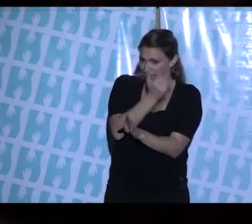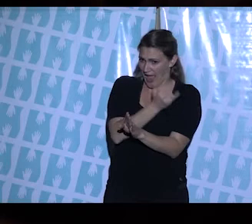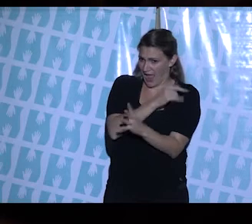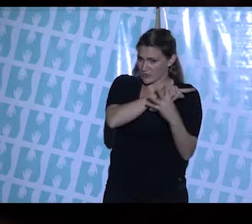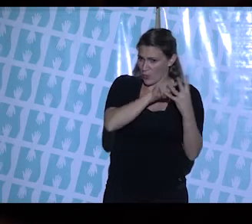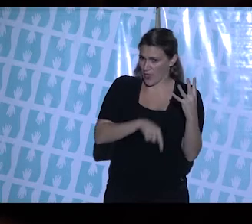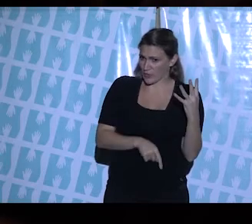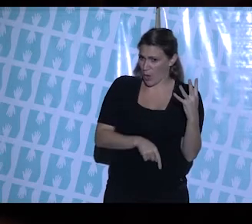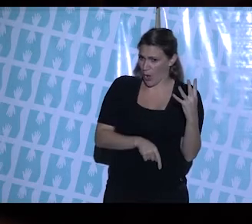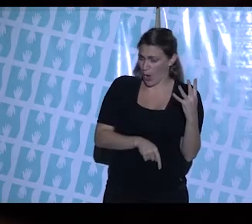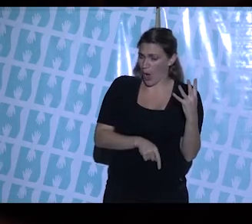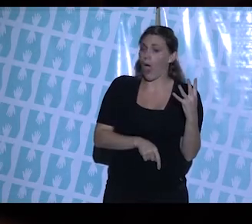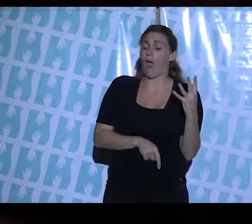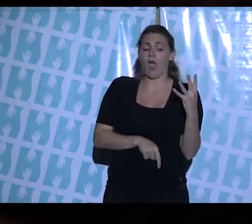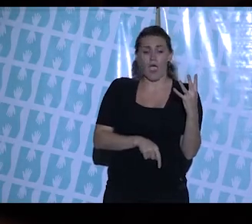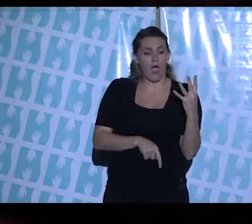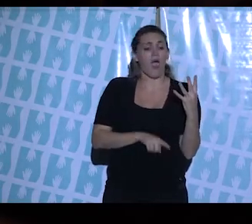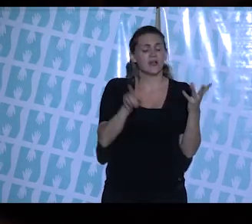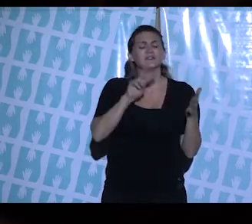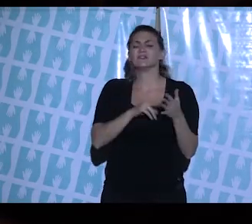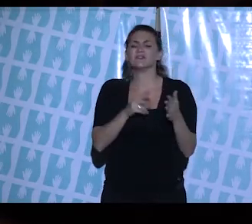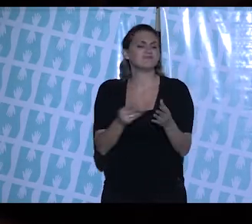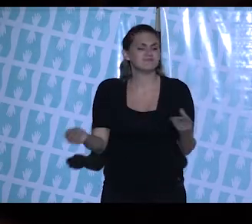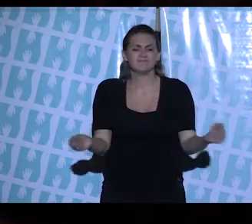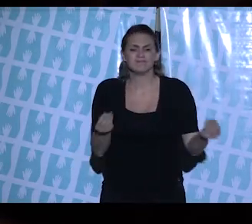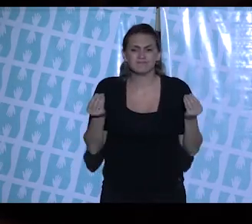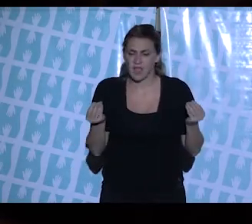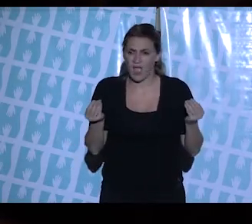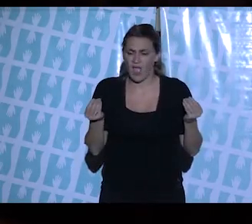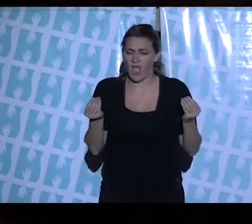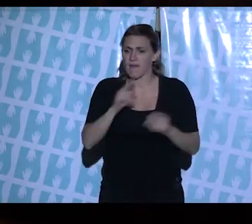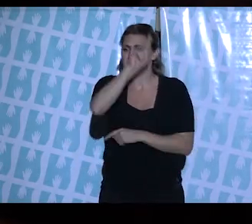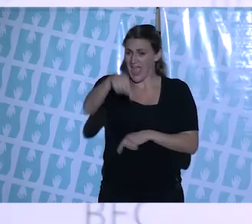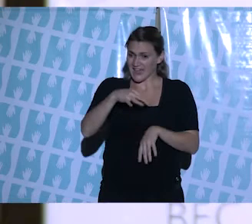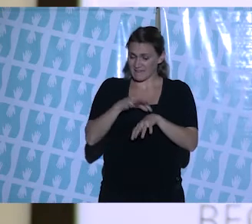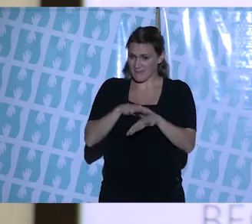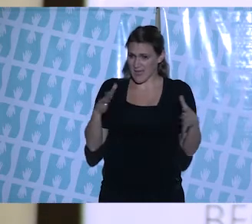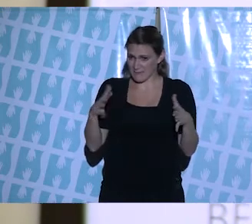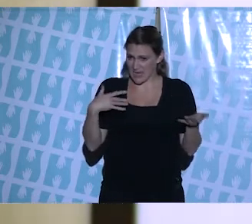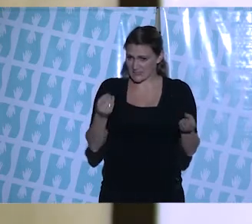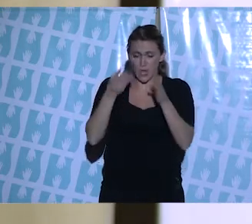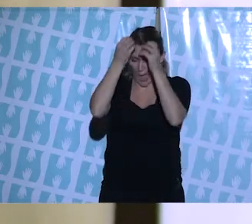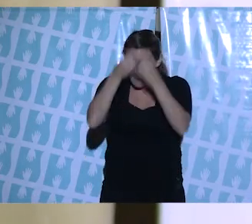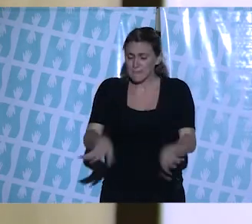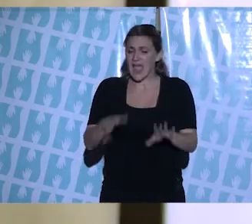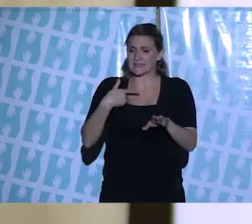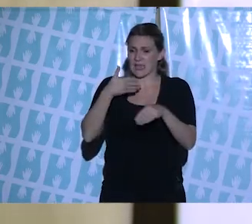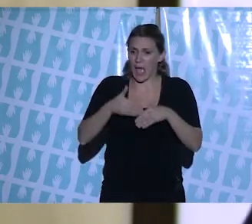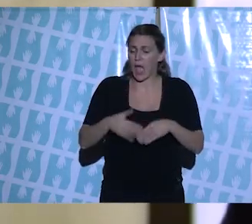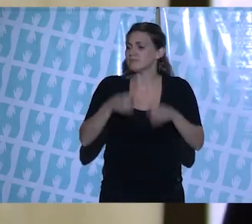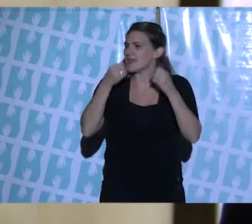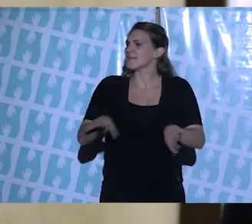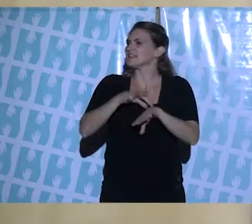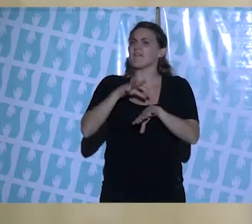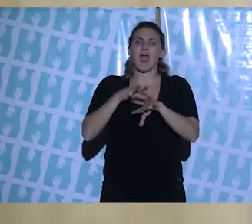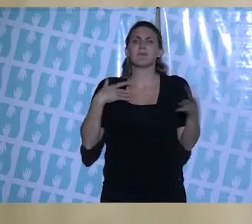Quiere decir esto que la enfermedad de Parkinson no comienza cuando al individuo le tiembla por primera vez una mano, ni comienza cuando por